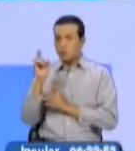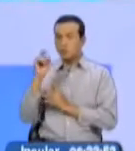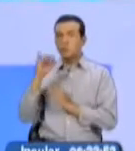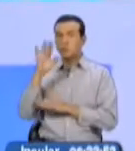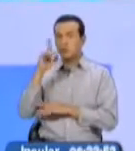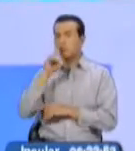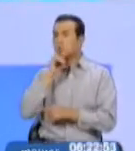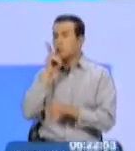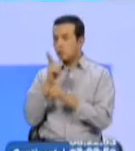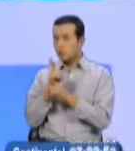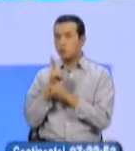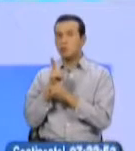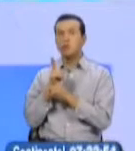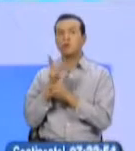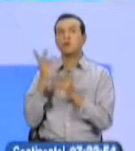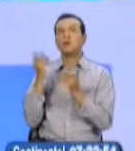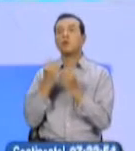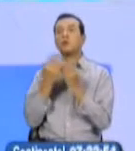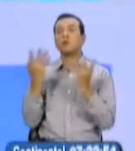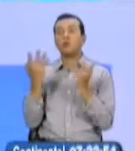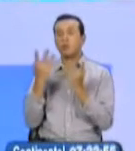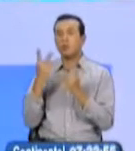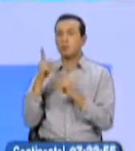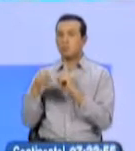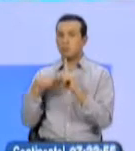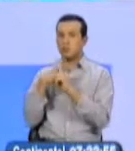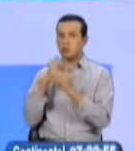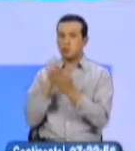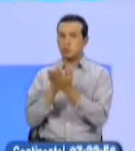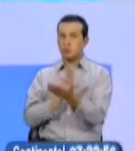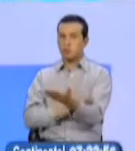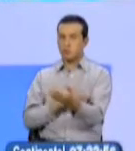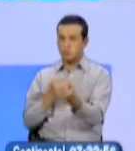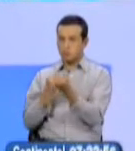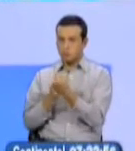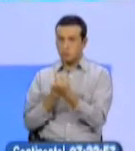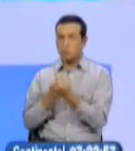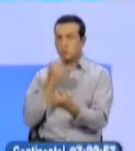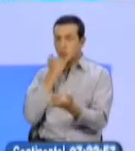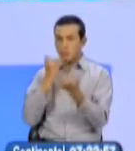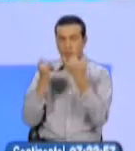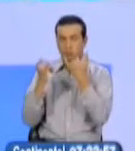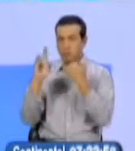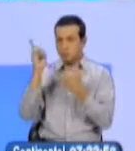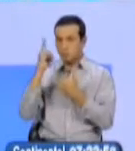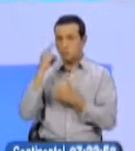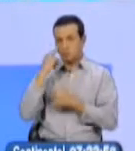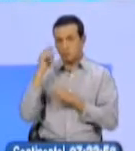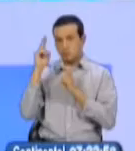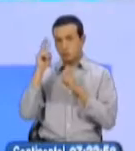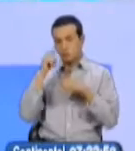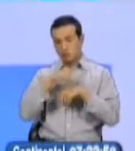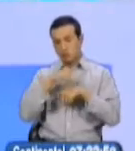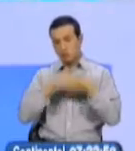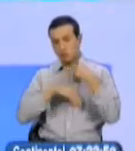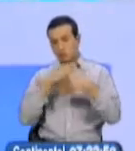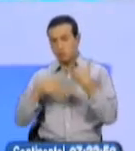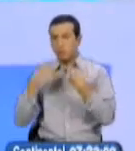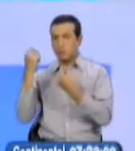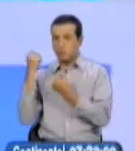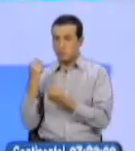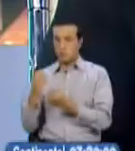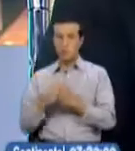pero obviamente tiene que estar acompañado de un proyecto para que no haya equivocación tanto en tiempo ni en